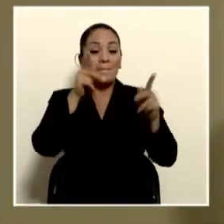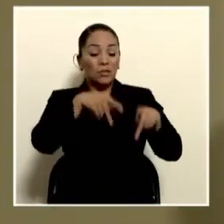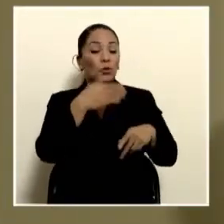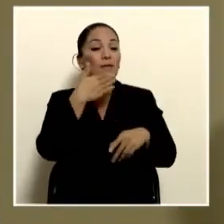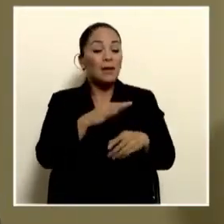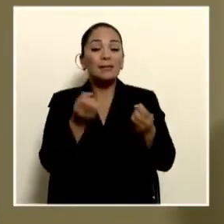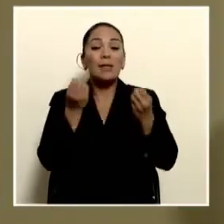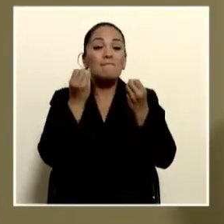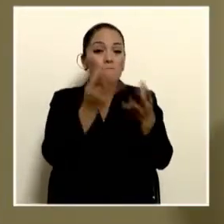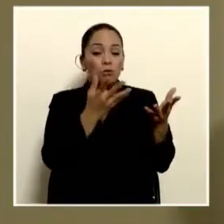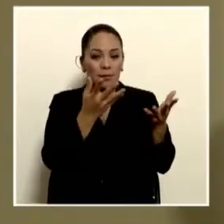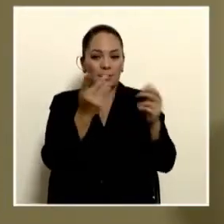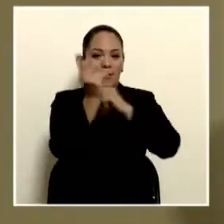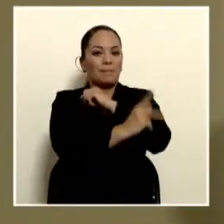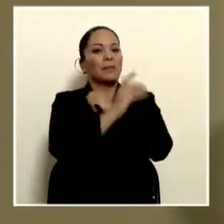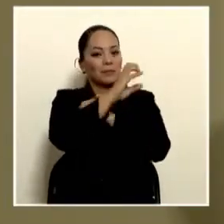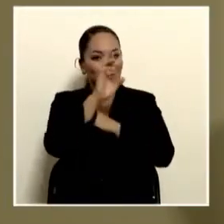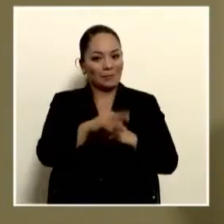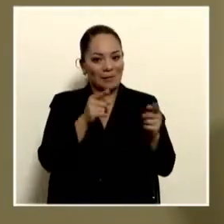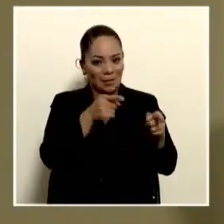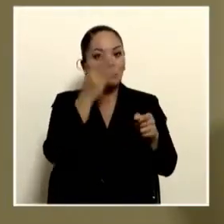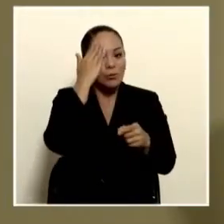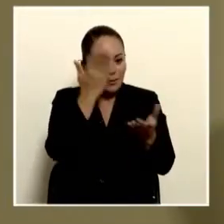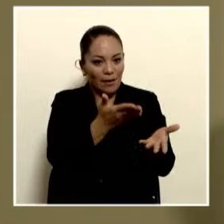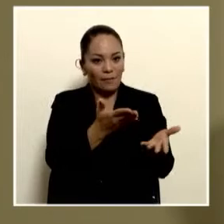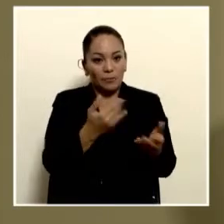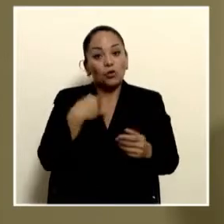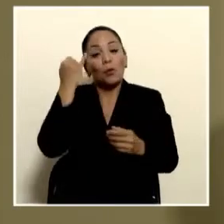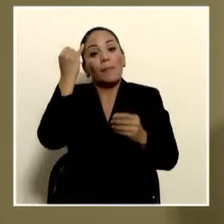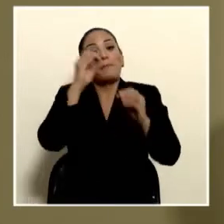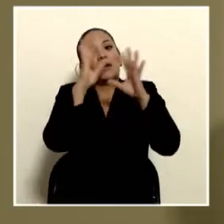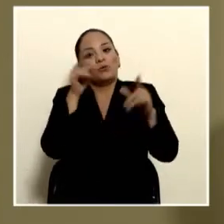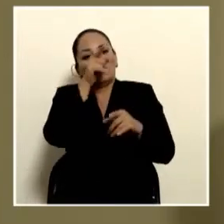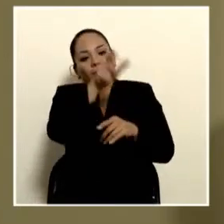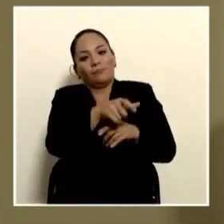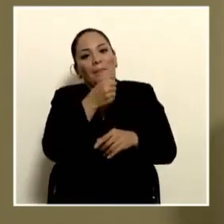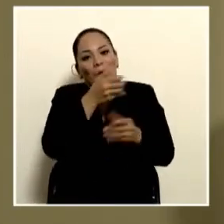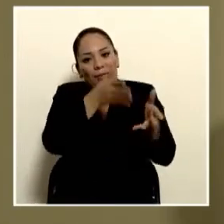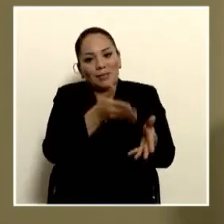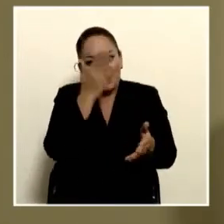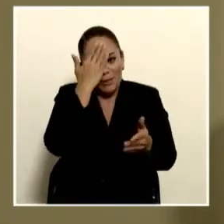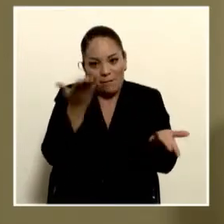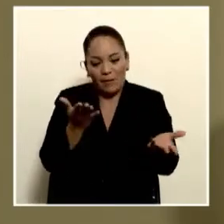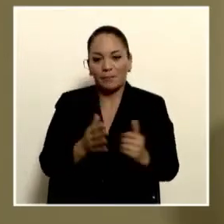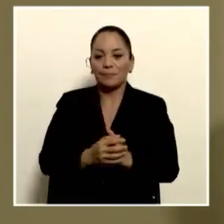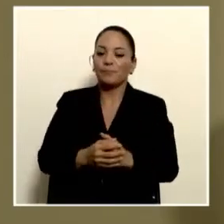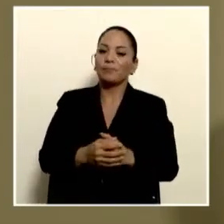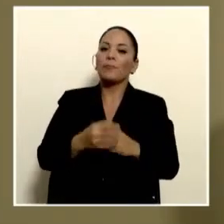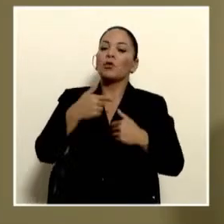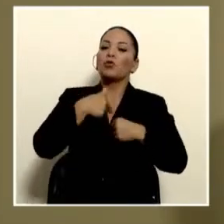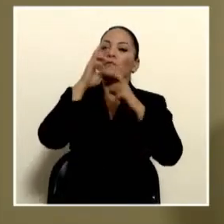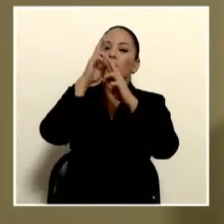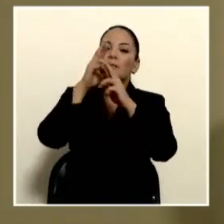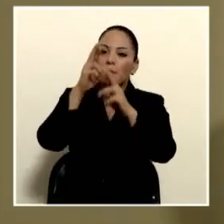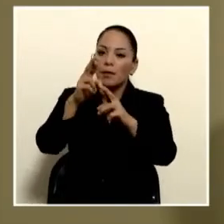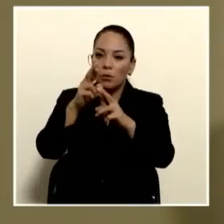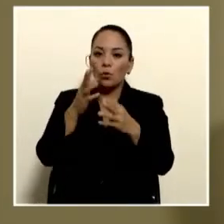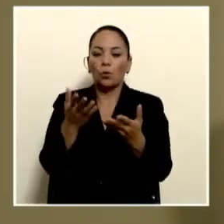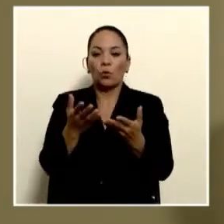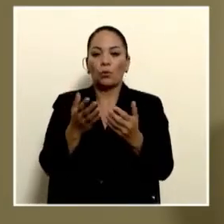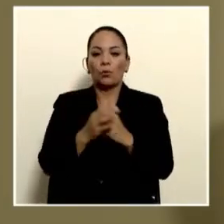Rica y usted lo sabe mejor que nadie, me imagino, porque es periodista. Yo respeto